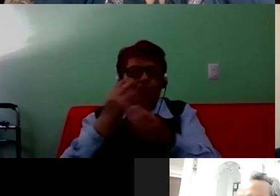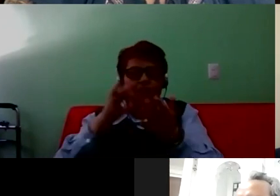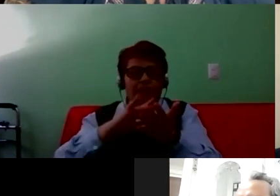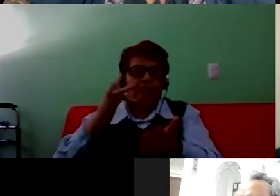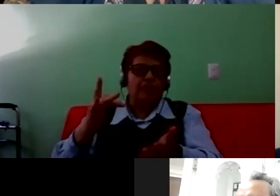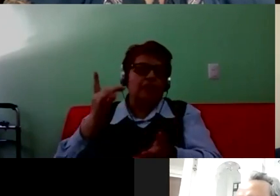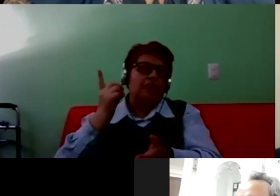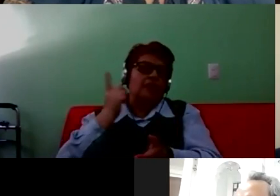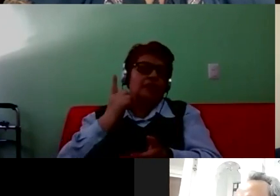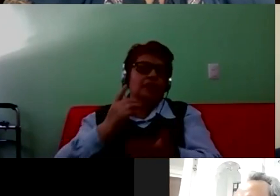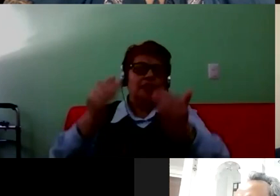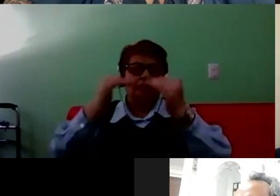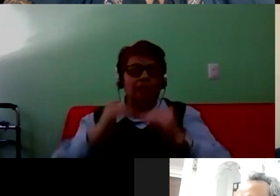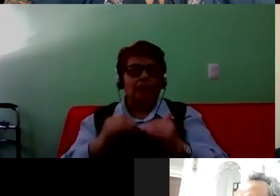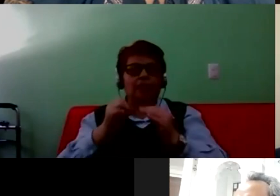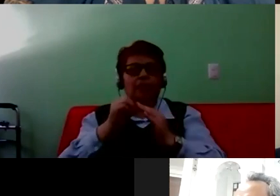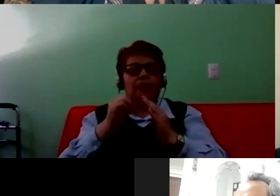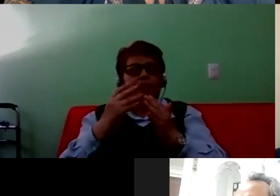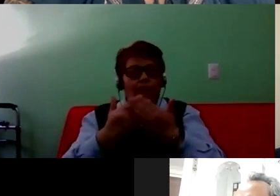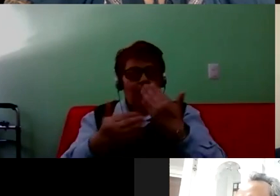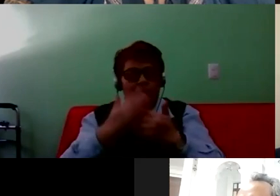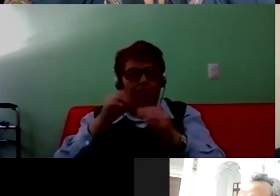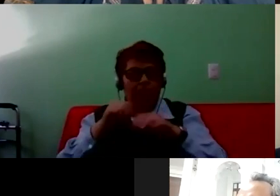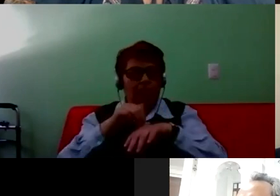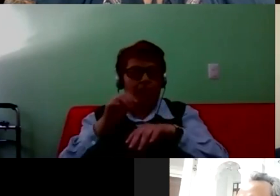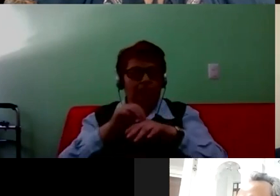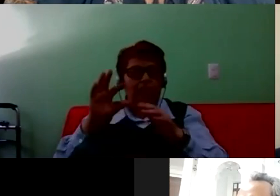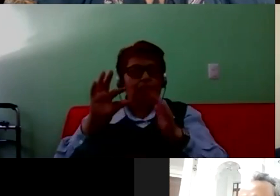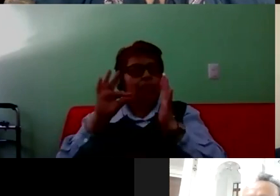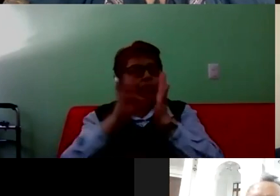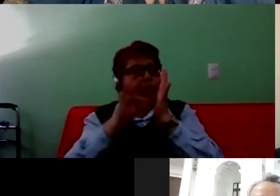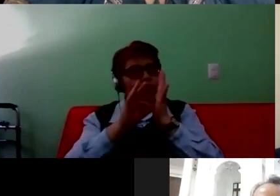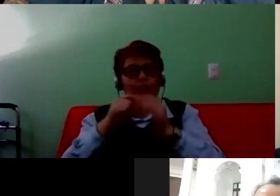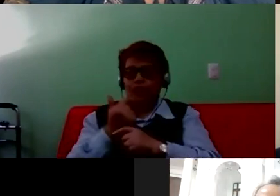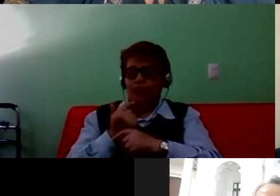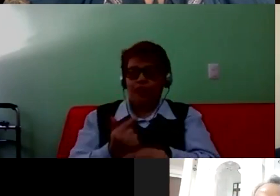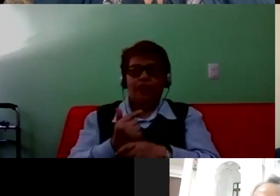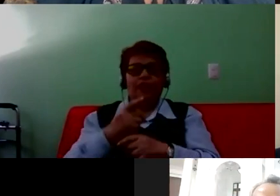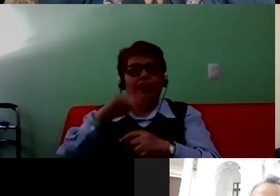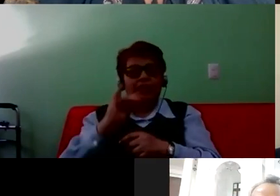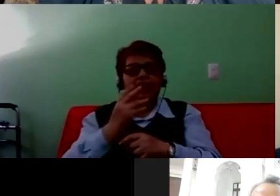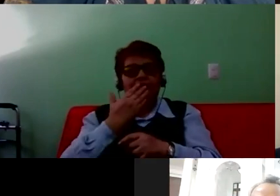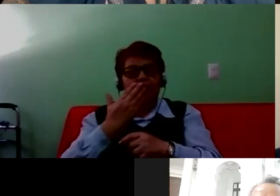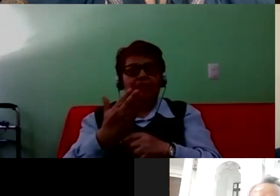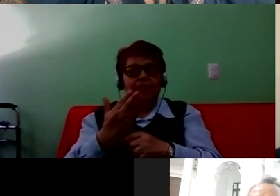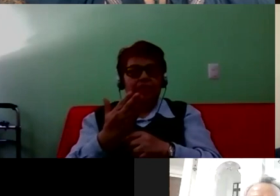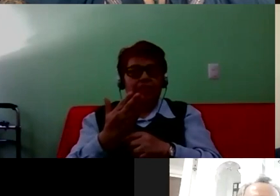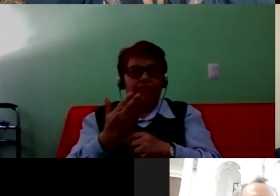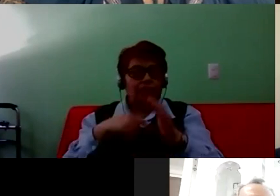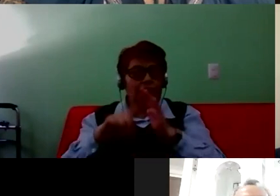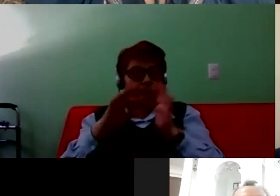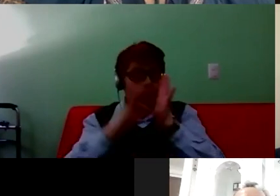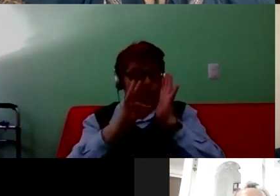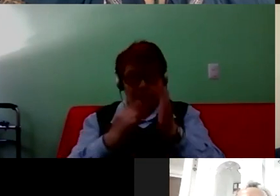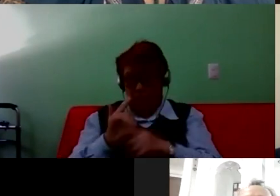diputado. A continuación, le solicito dar cuenta del punto 7 del orden del día, no sin antes mencionar que sobre este